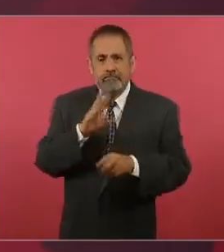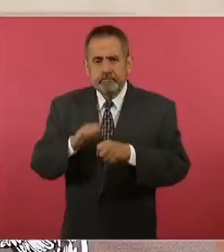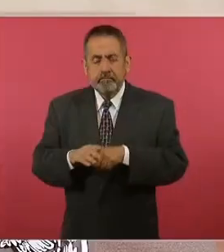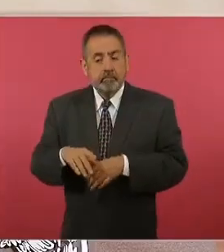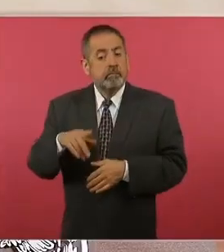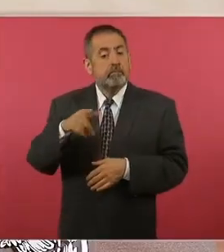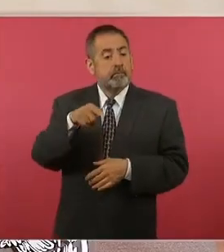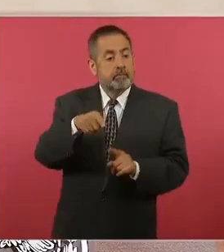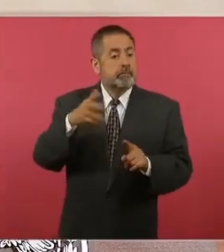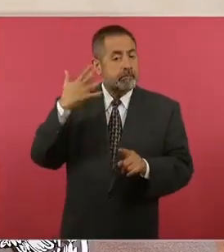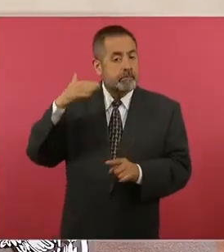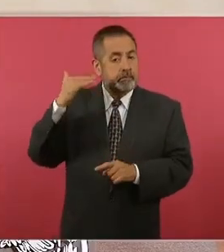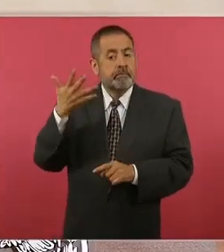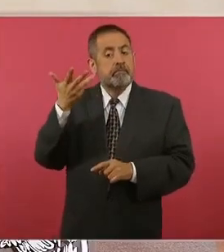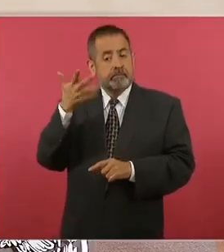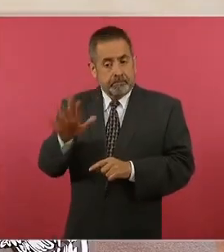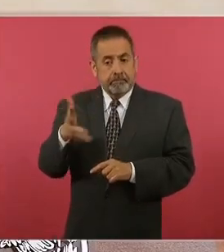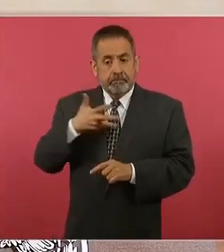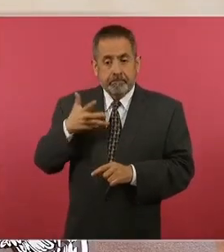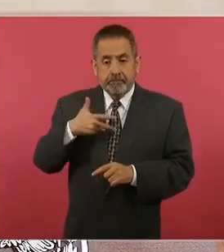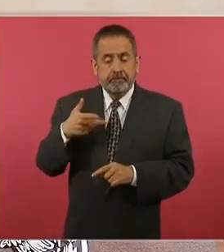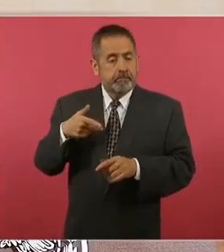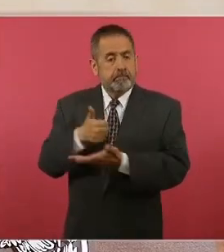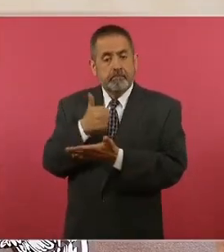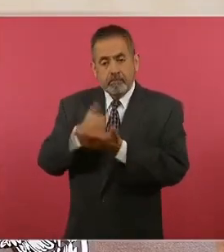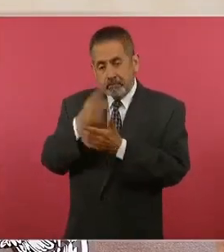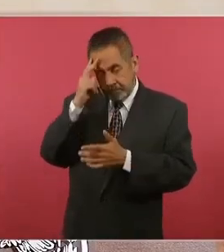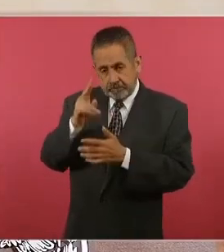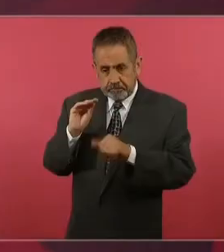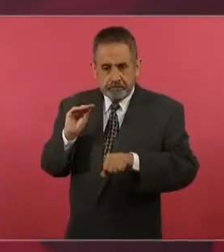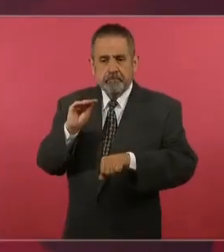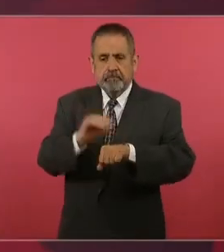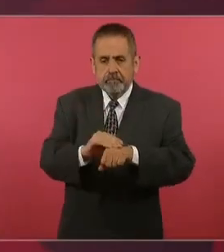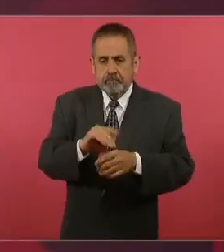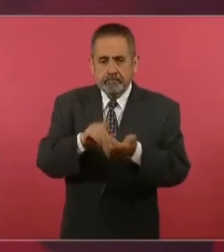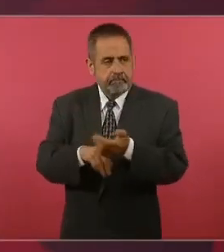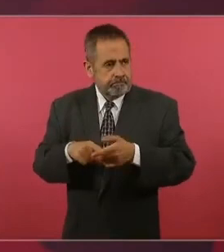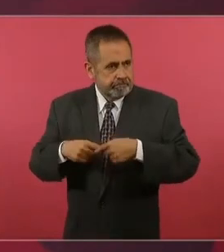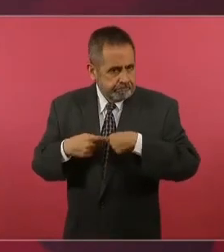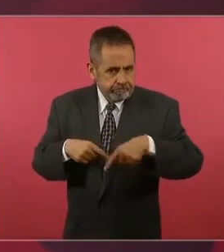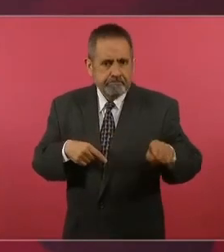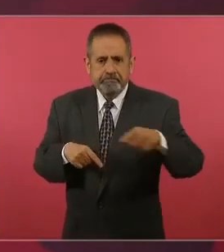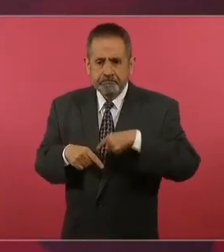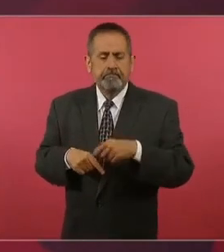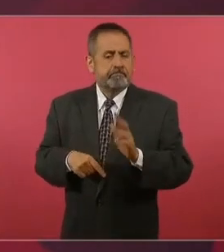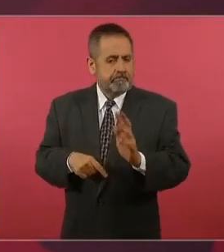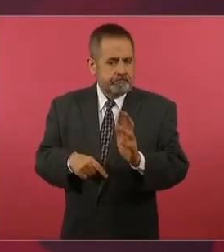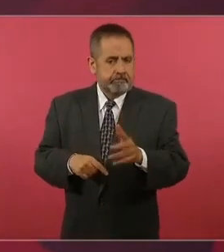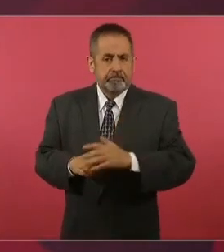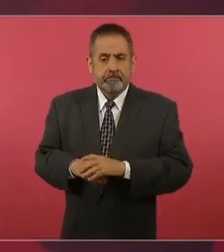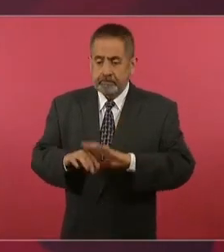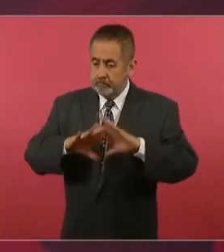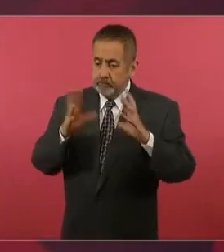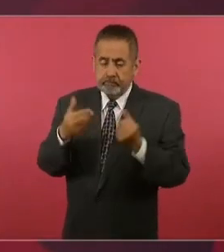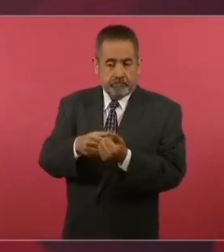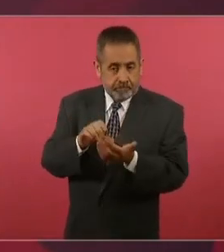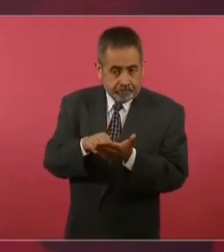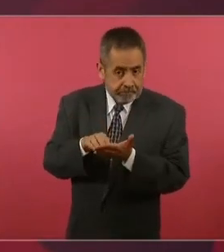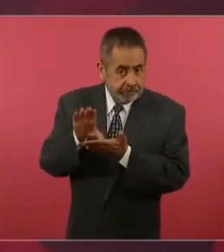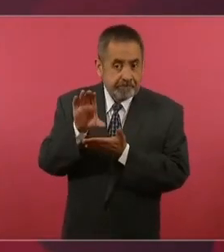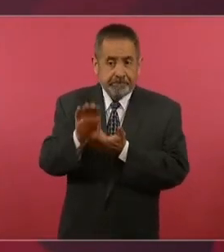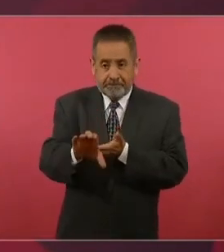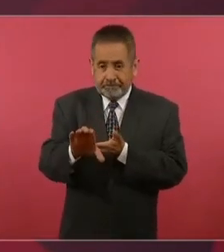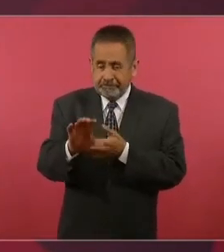10 trenes del tren de la Ciudad de México para que también se reduciera el costo, y la inversión total, ya incluyendo